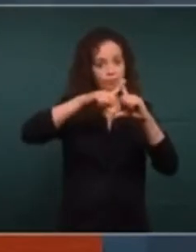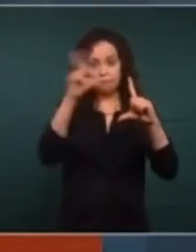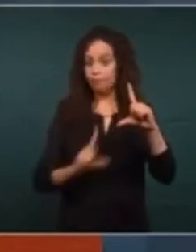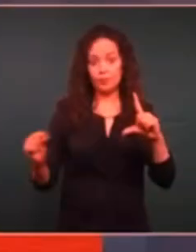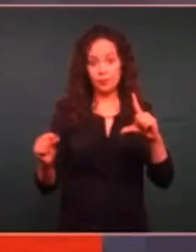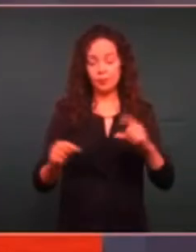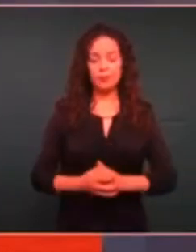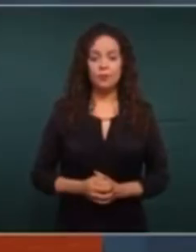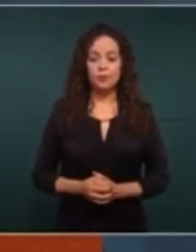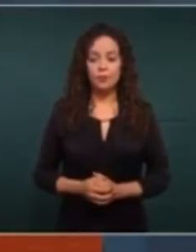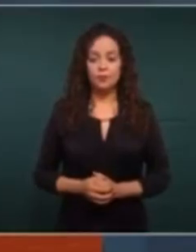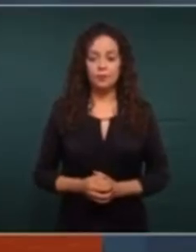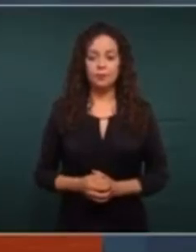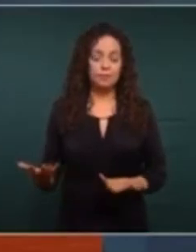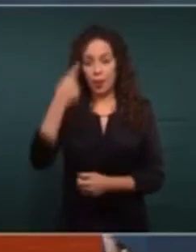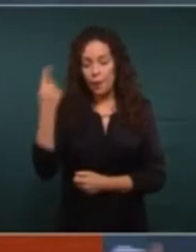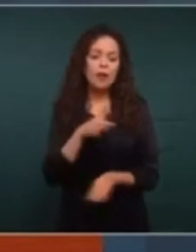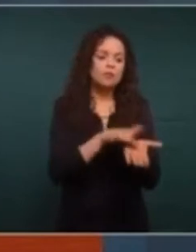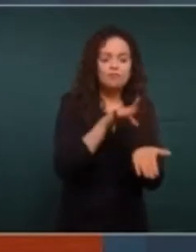para apoyar